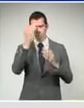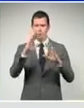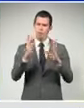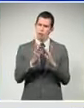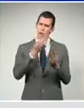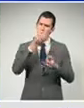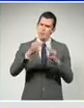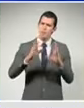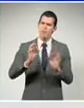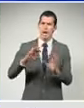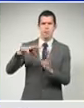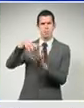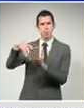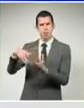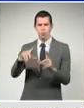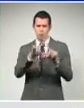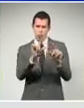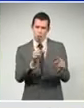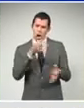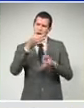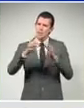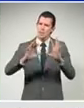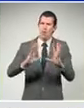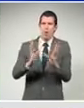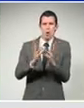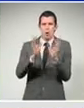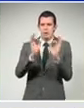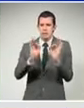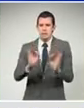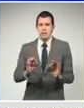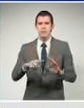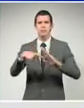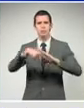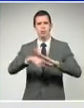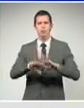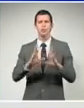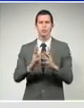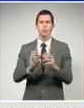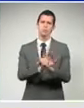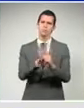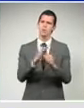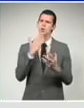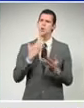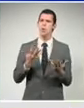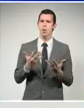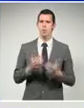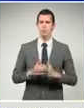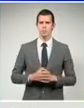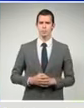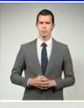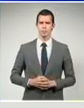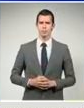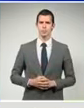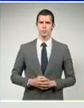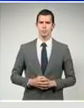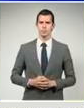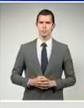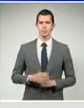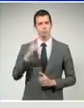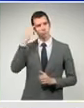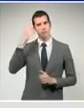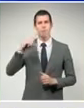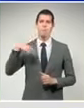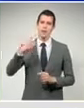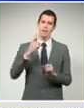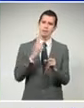de Cuba. Ha sido un análisis hoy minucioso sobre el comportamiento de la COVID-19 en Cuba y el resto del mundo. Lo esperamos mañana para